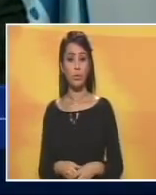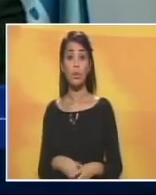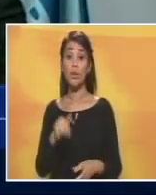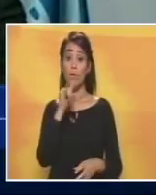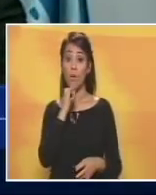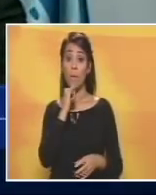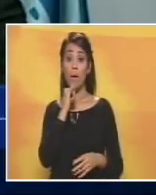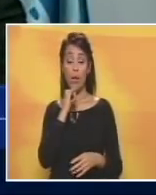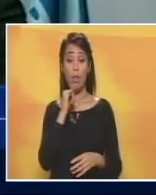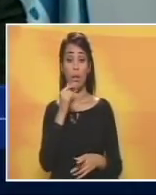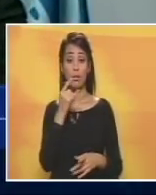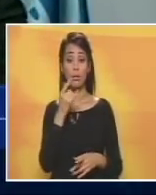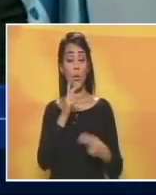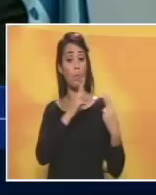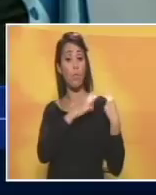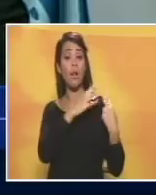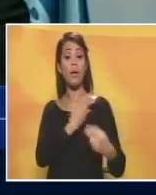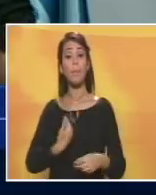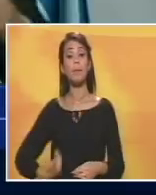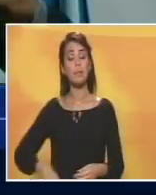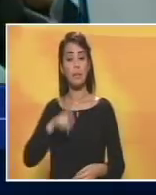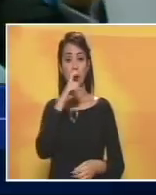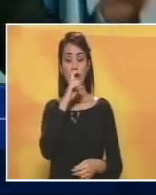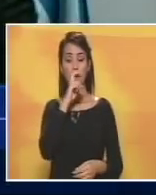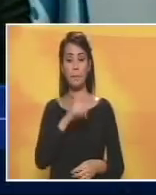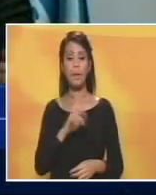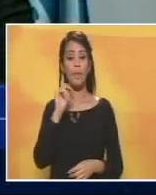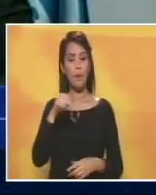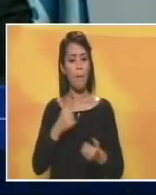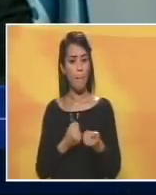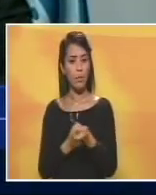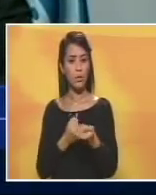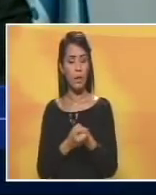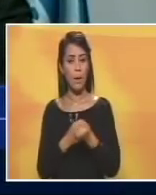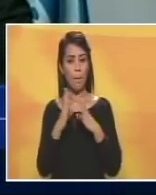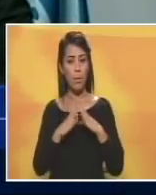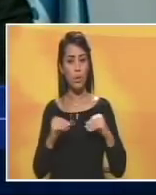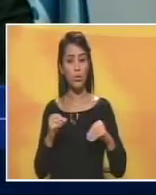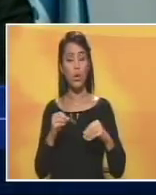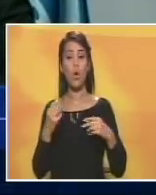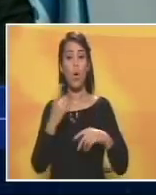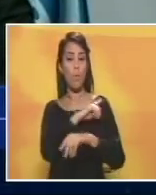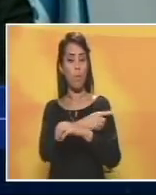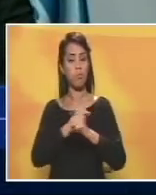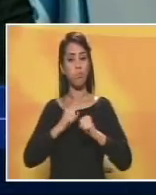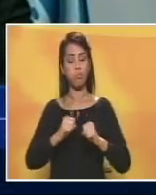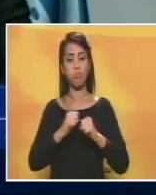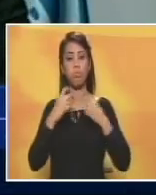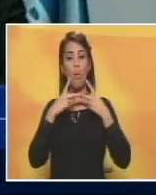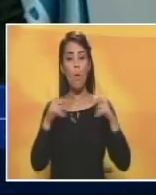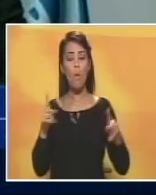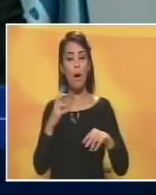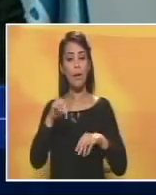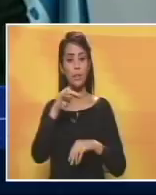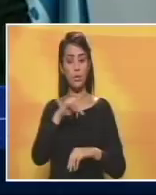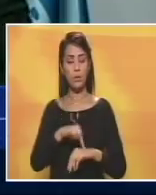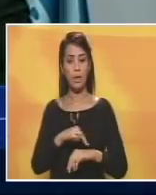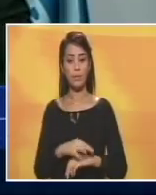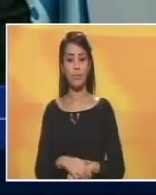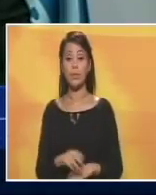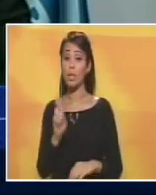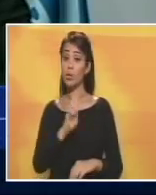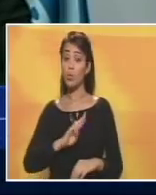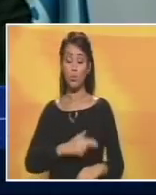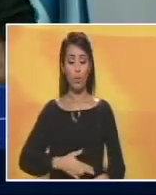anunciada por el jefe de Estado, presidente Nicolás Maduro, y apoyada por todos los poderes públicos nacionales, de que no se hiciera uso